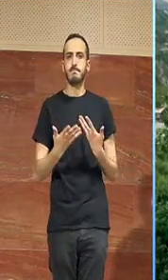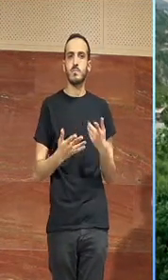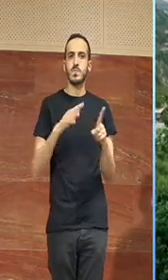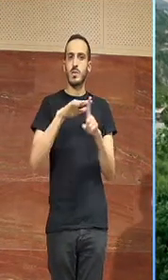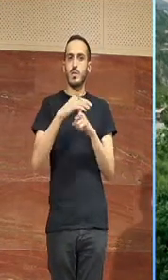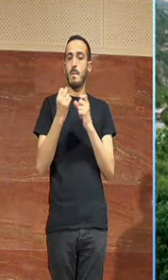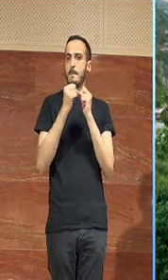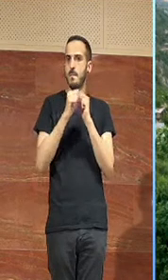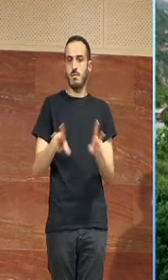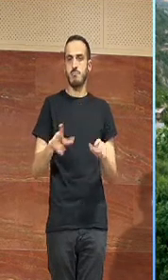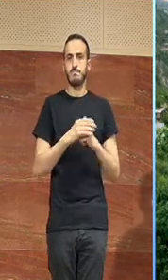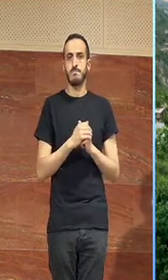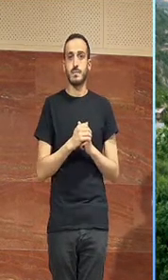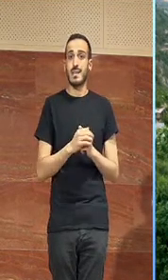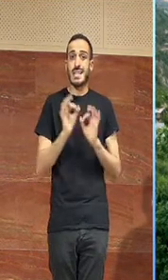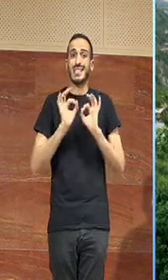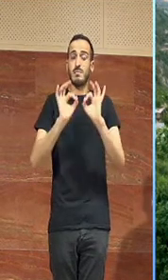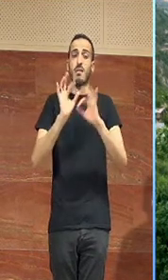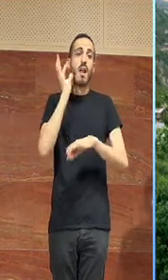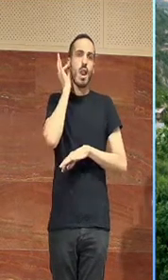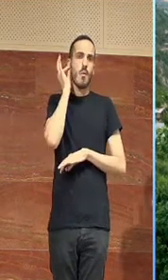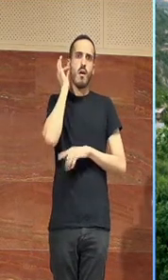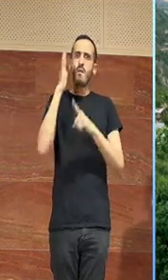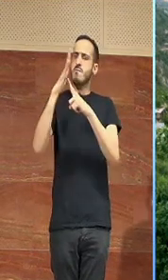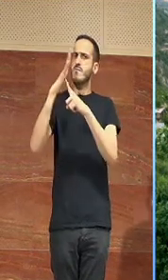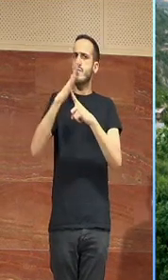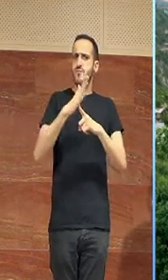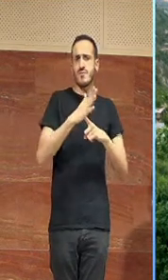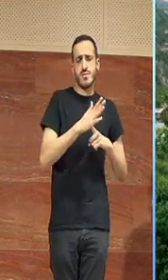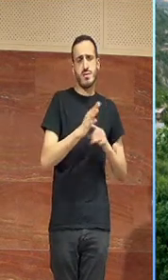Las mujeres presentan una especial marginación, llevan una carga